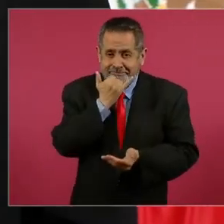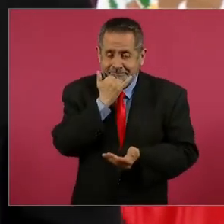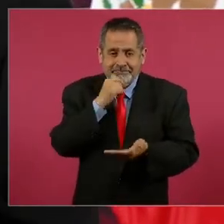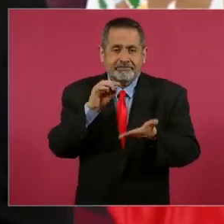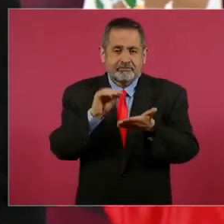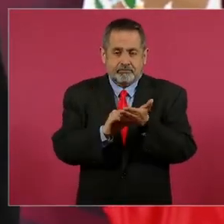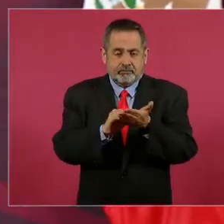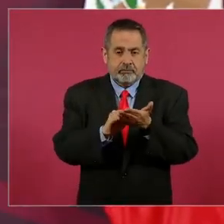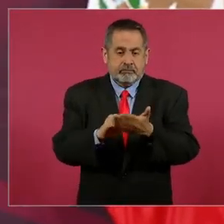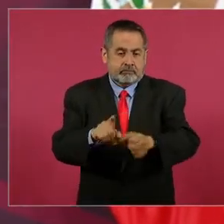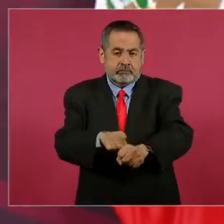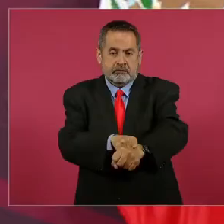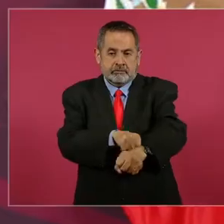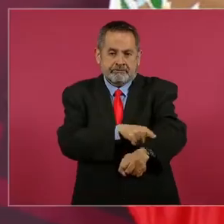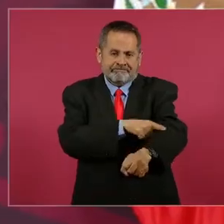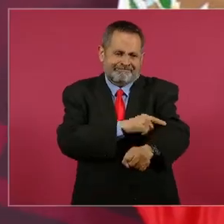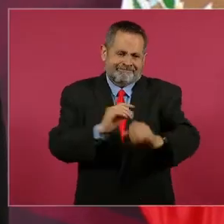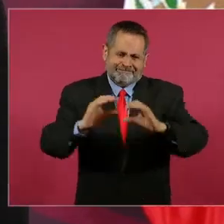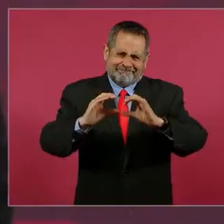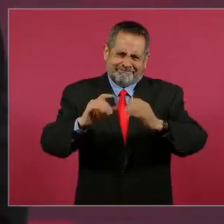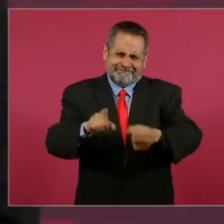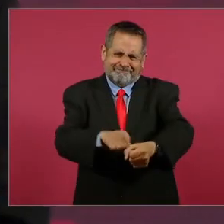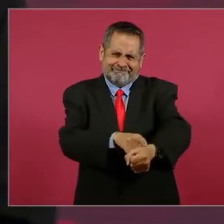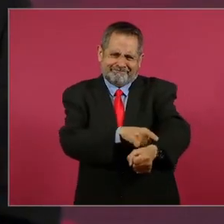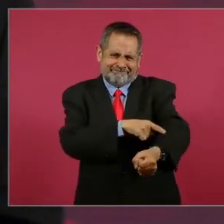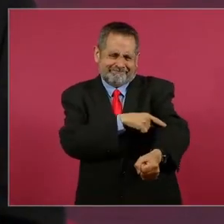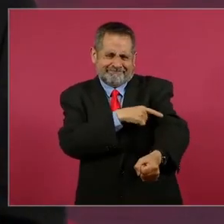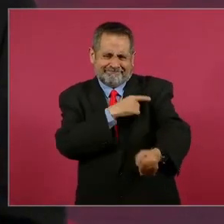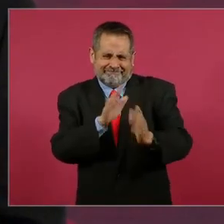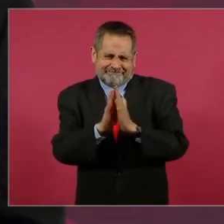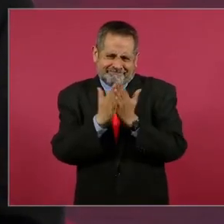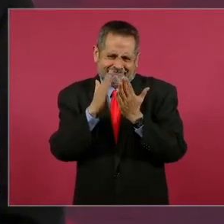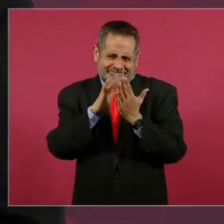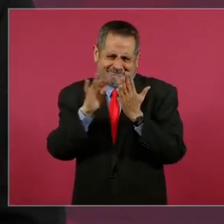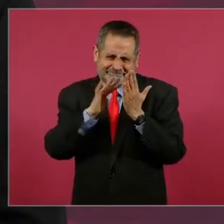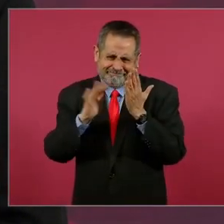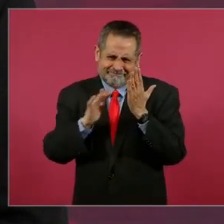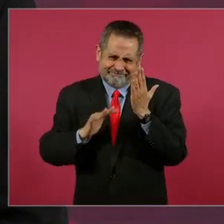me quedó muy largo, muy extenso,